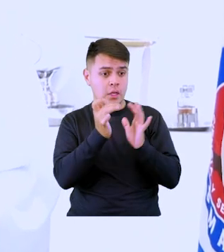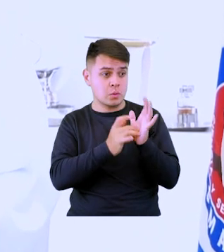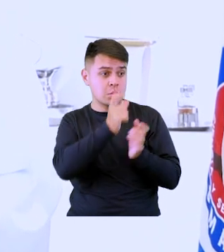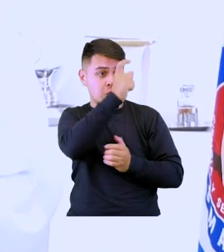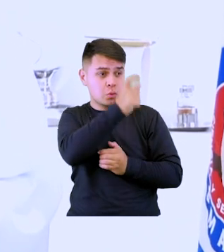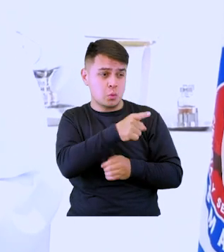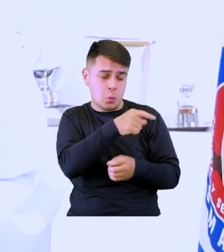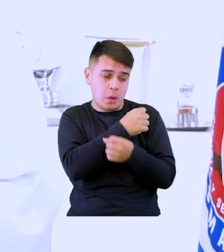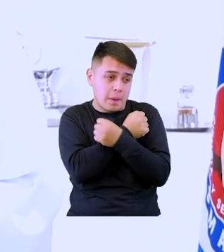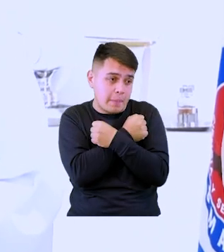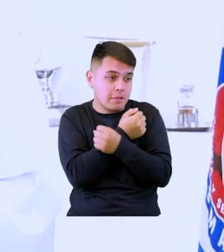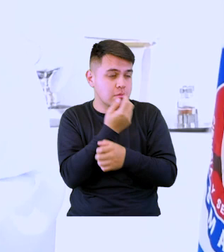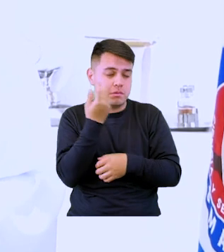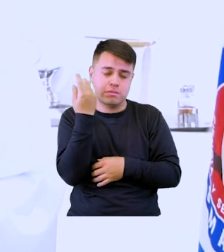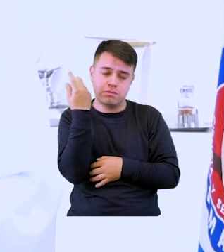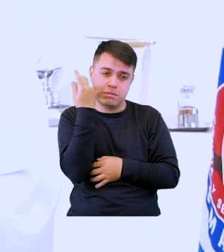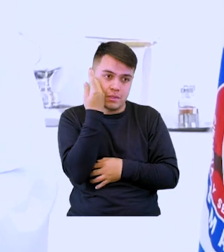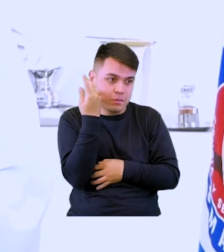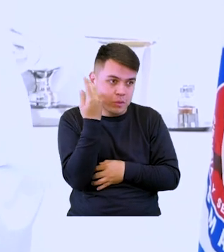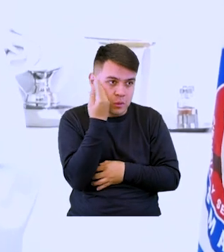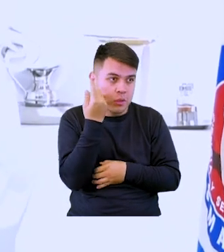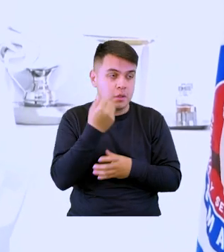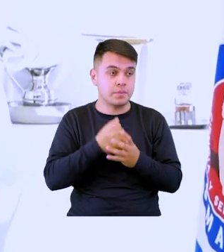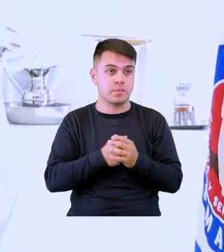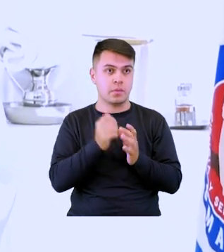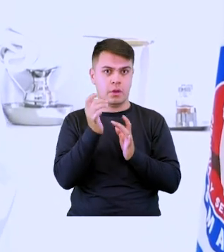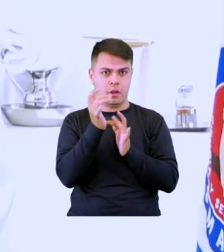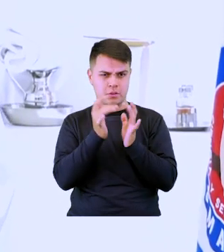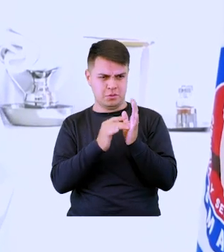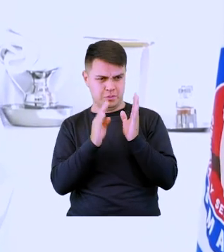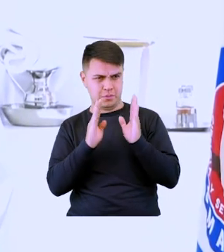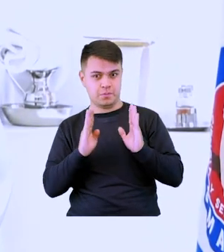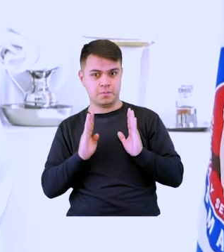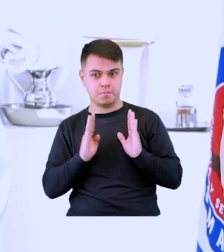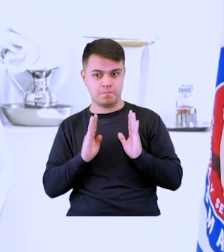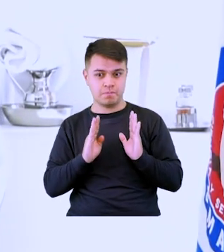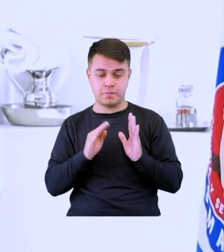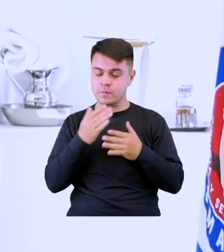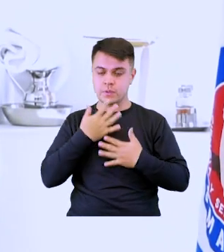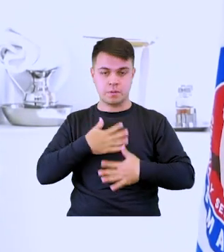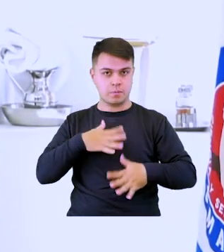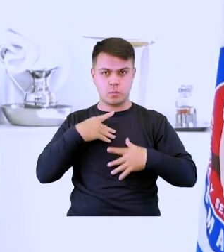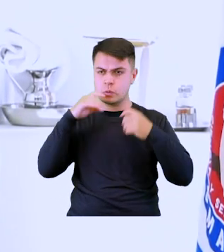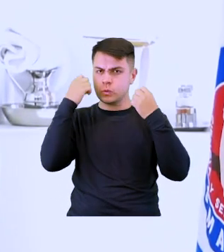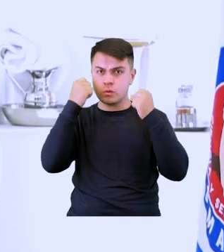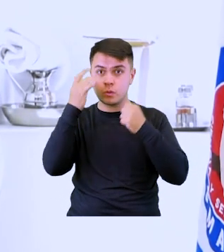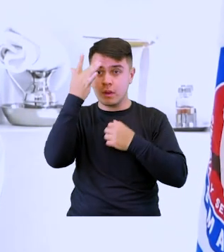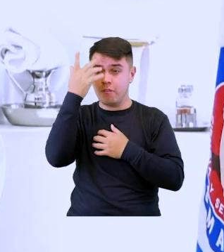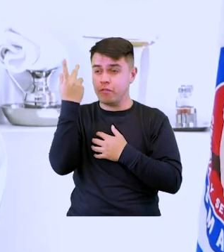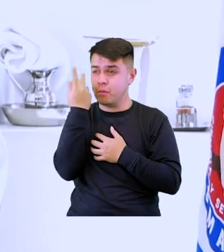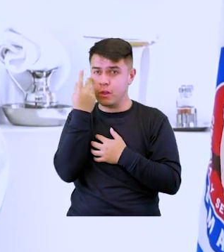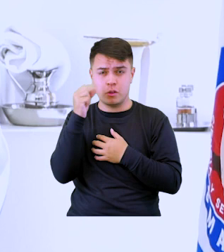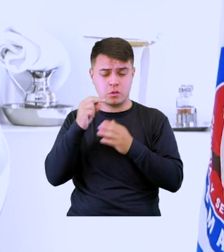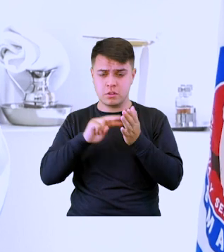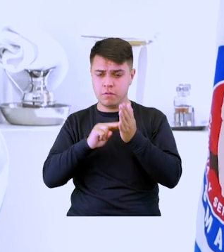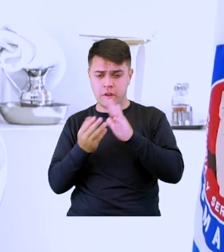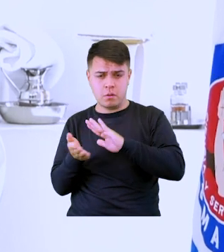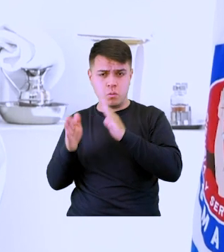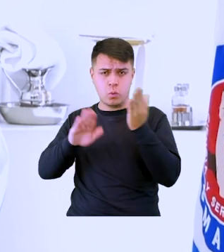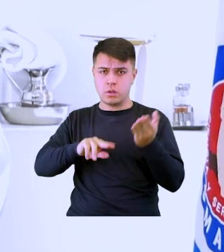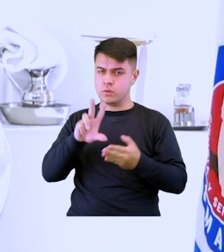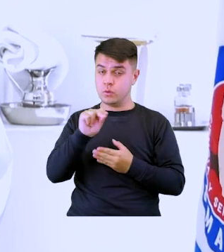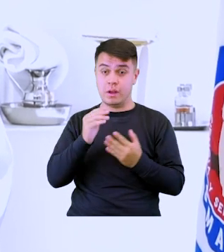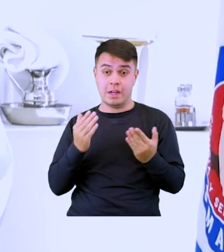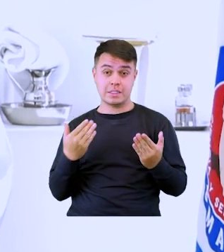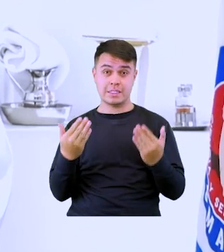amas está enfermo. Jesús al oírlo dijo: Esta enfermedad no es para la muerte, sino que servirá